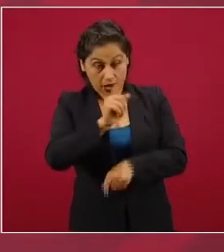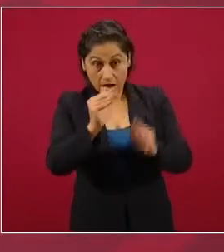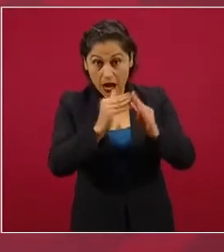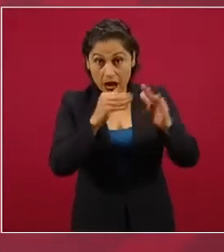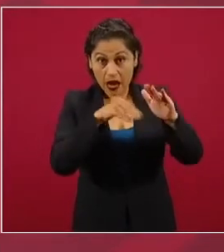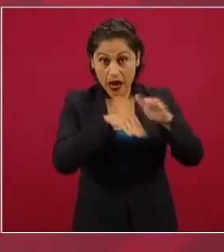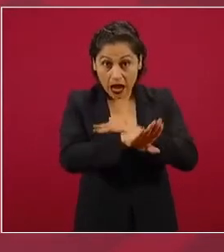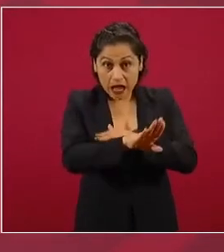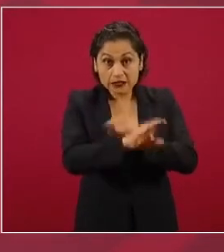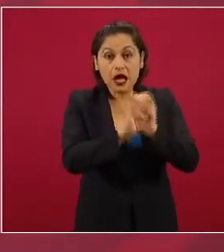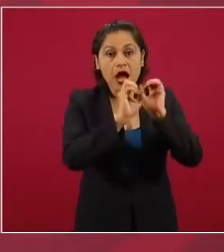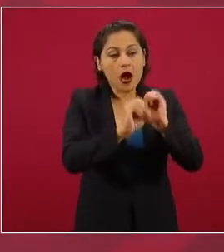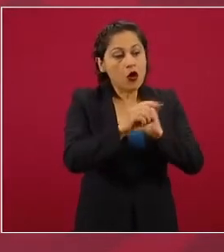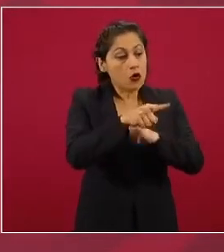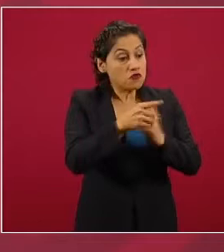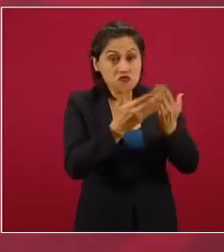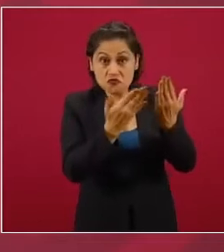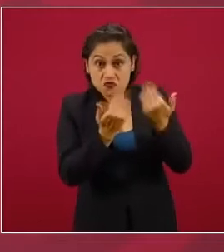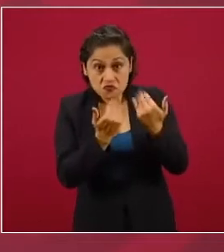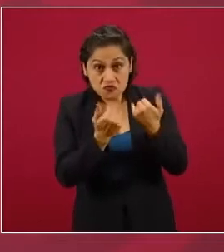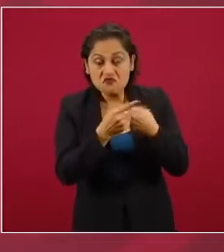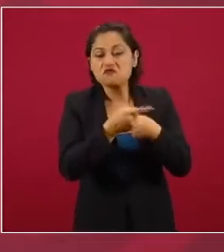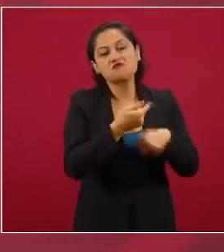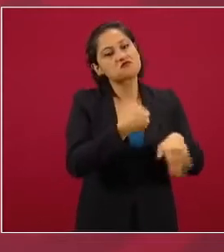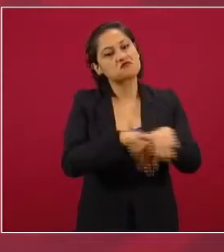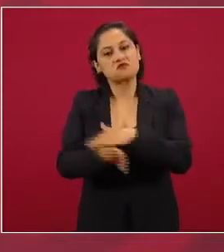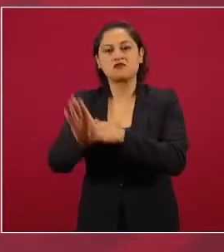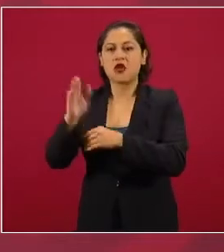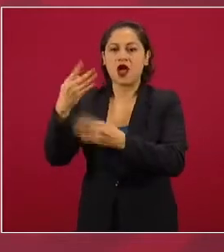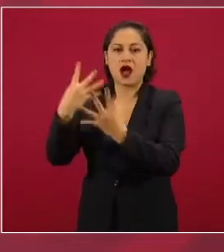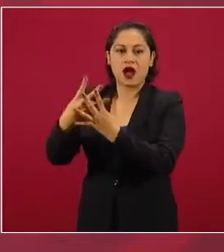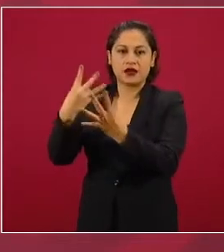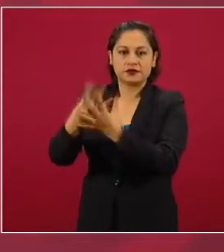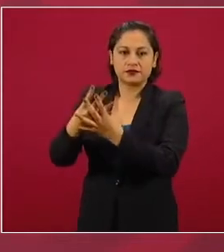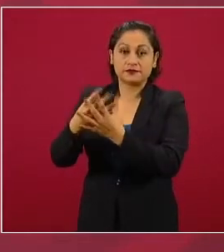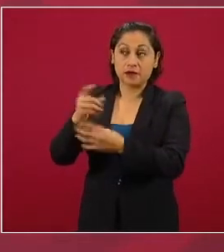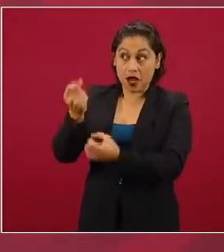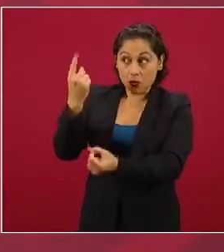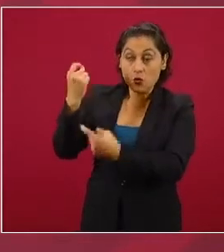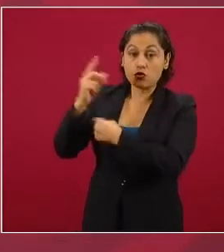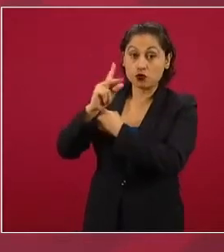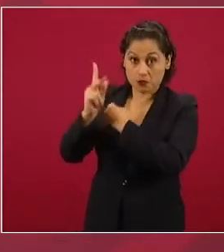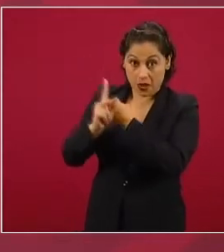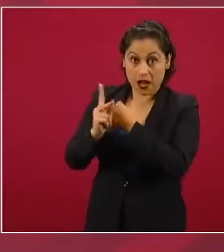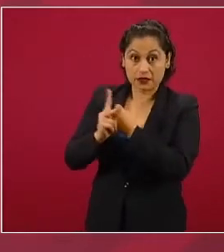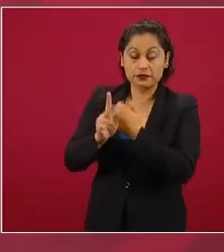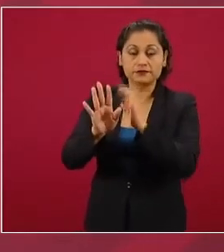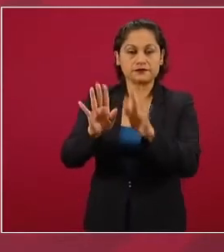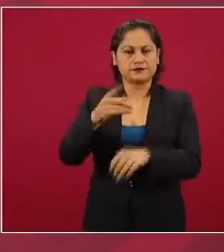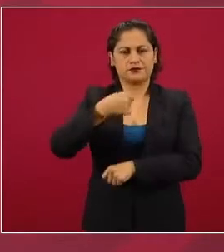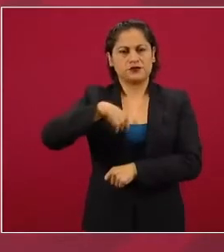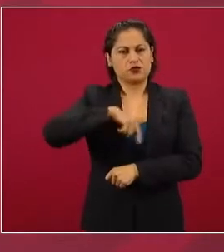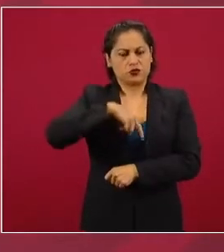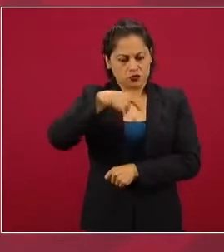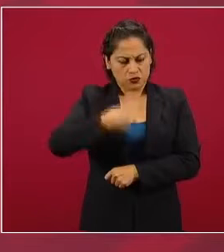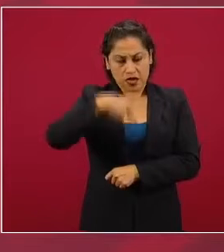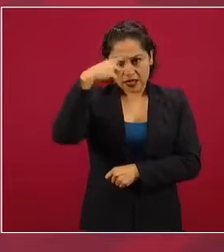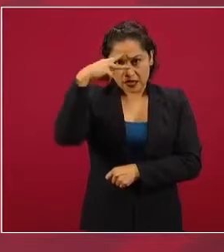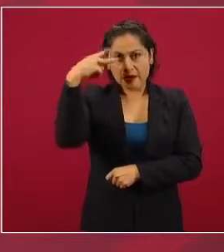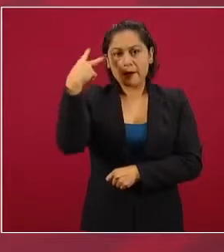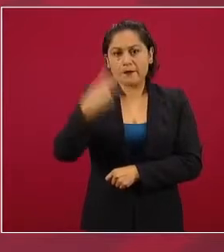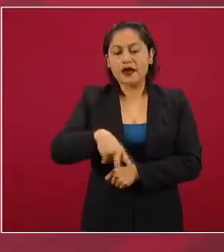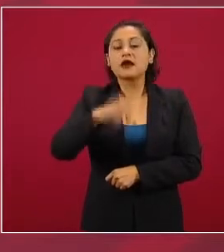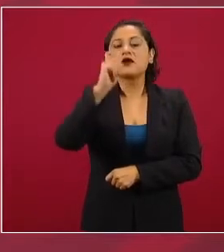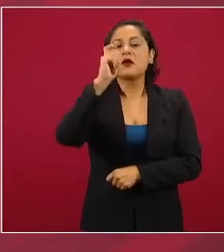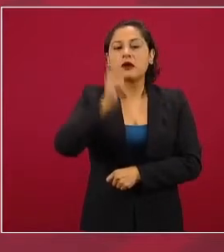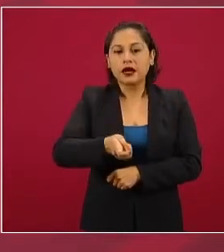ocurrido en algunos lugares. En nuestro caso fue distinto. En nuestro caso, lo que dijimos, por esas consideraciones, tenemos un país con